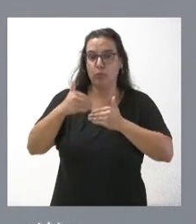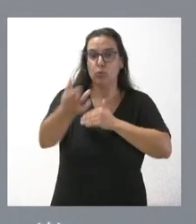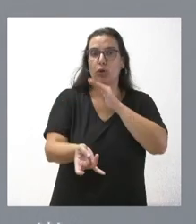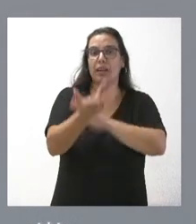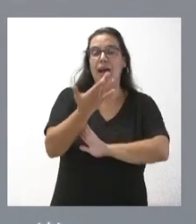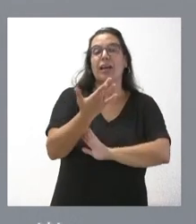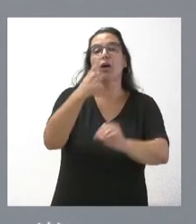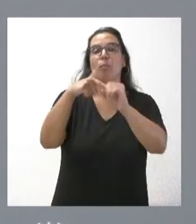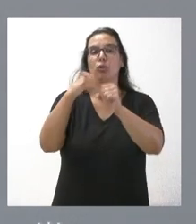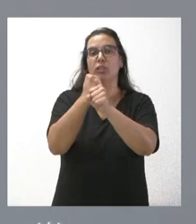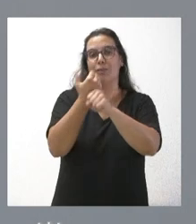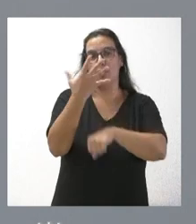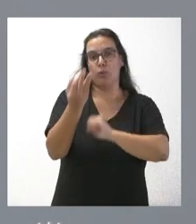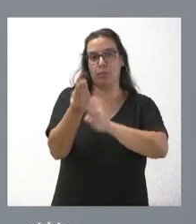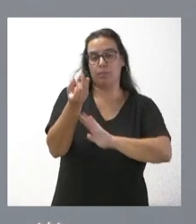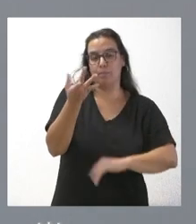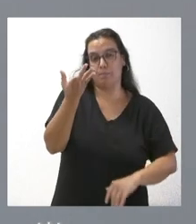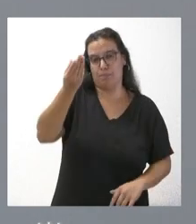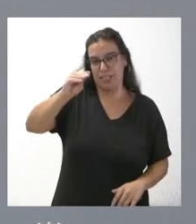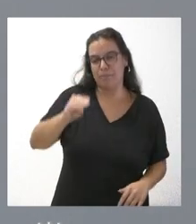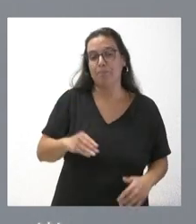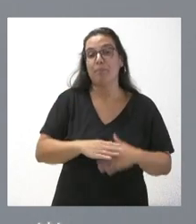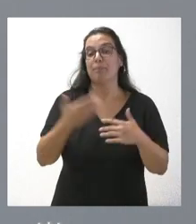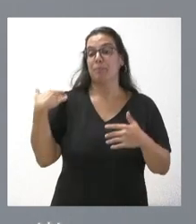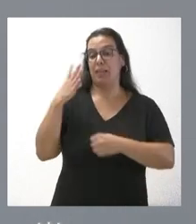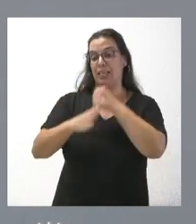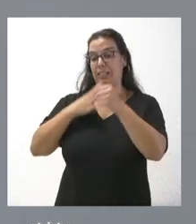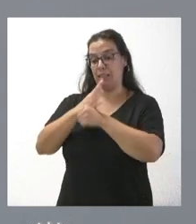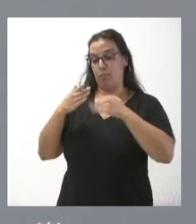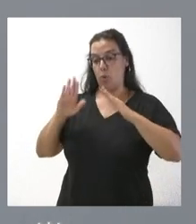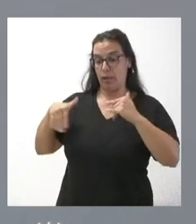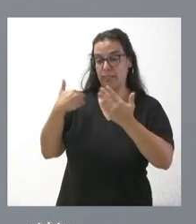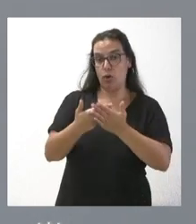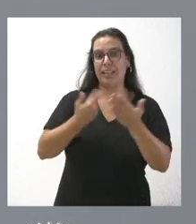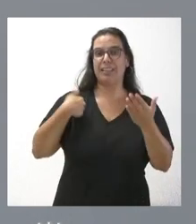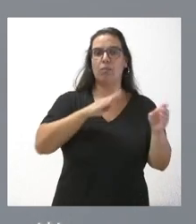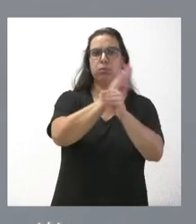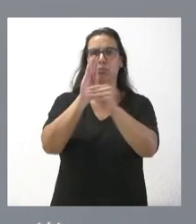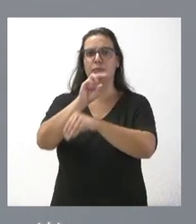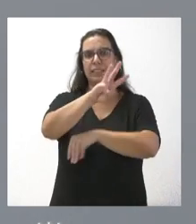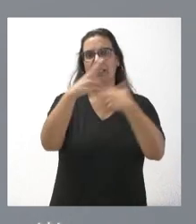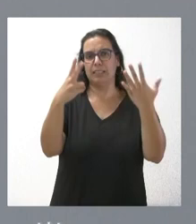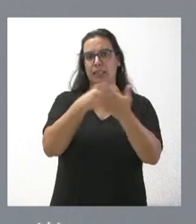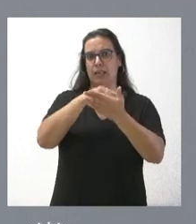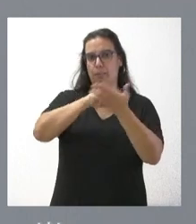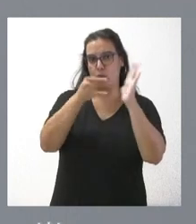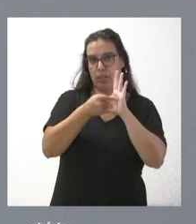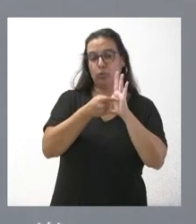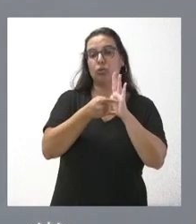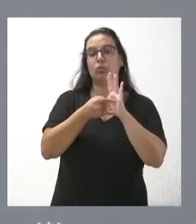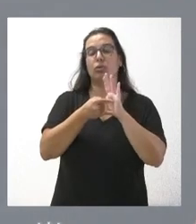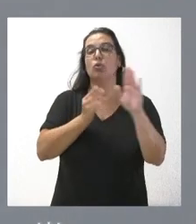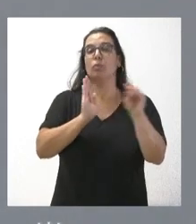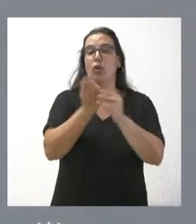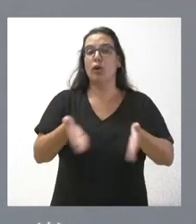50 empleos. Como les digo, desde que comenzó la legislatura, 37 de estos proyectos se han financiado por parte de la Junta de Castilla y León con una subvención